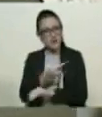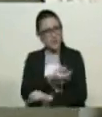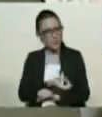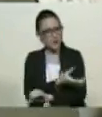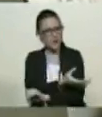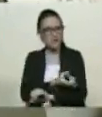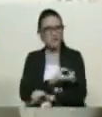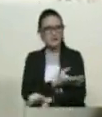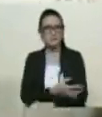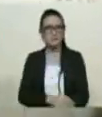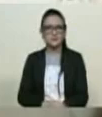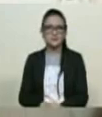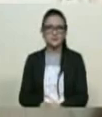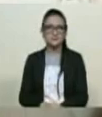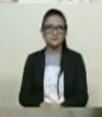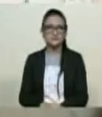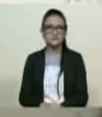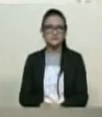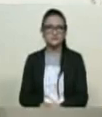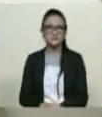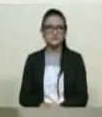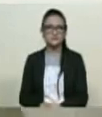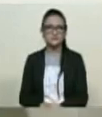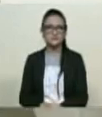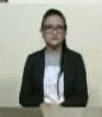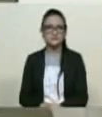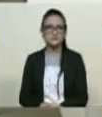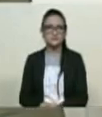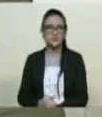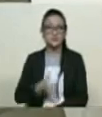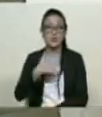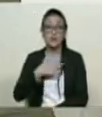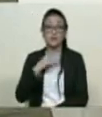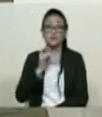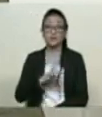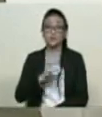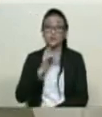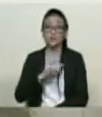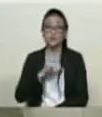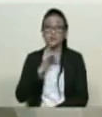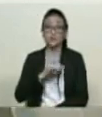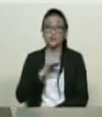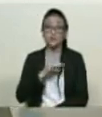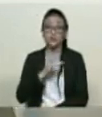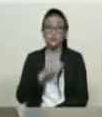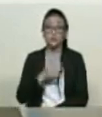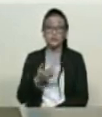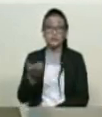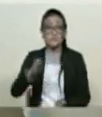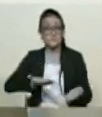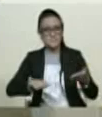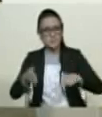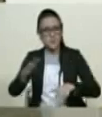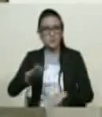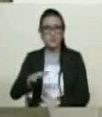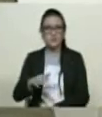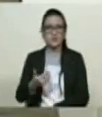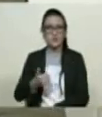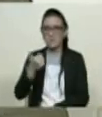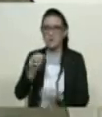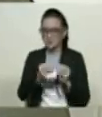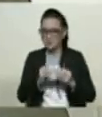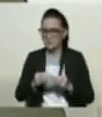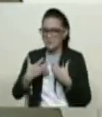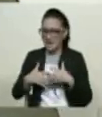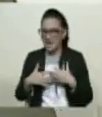decir, lo más doloroso, lo más irreparable es las pérdidas humanas. Todo lo demás se puede